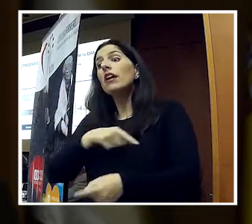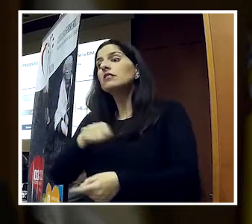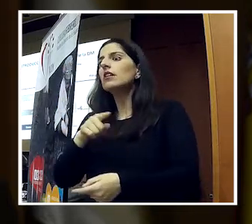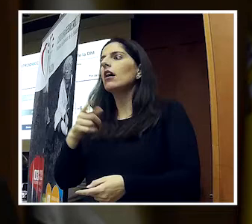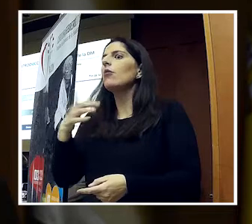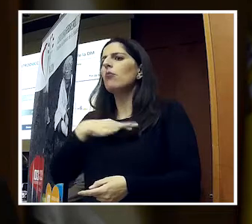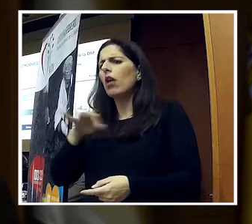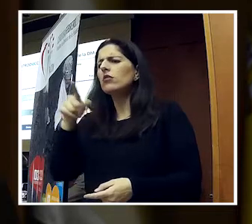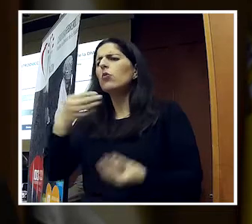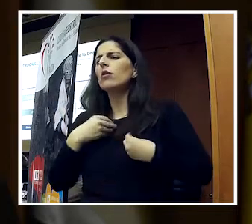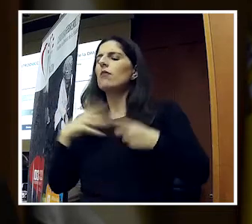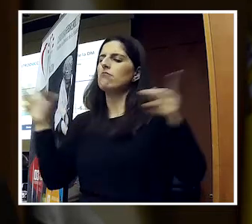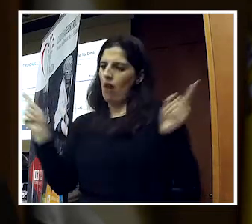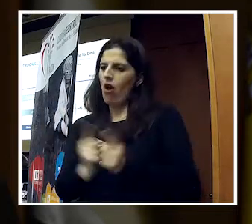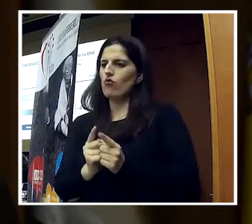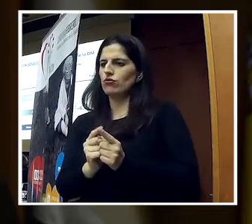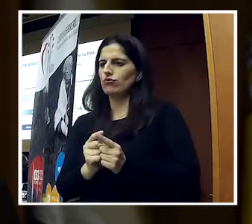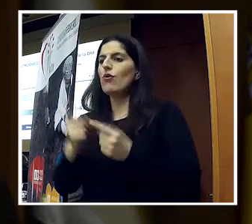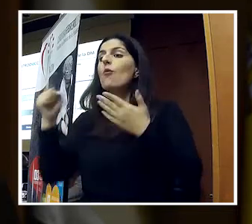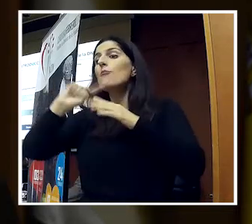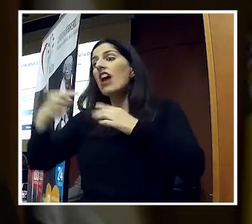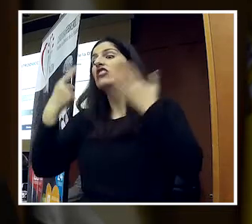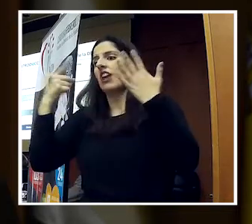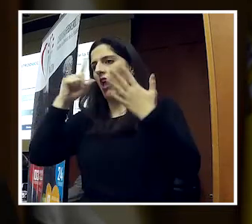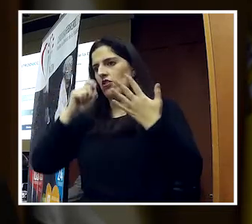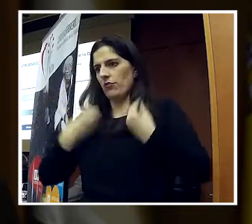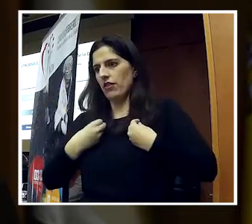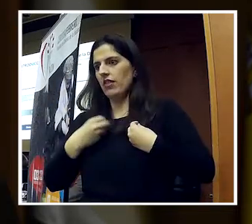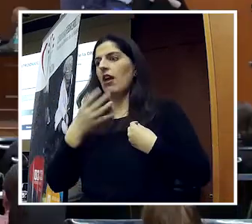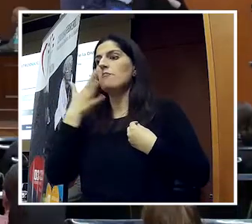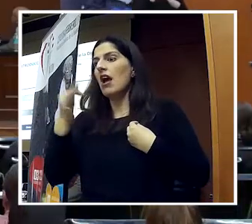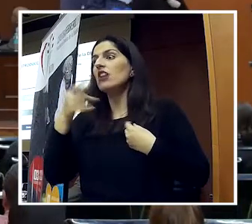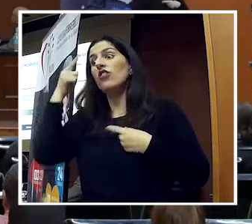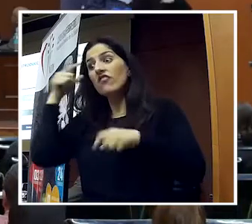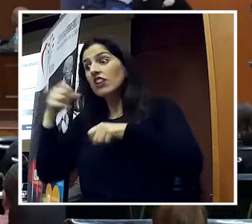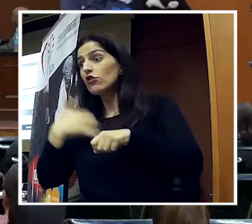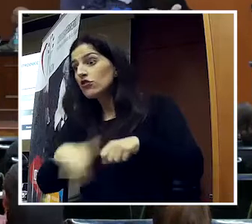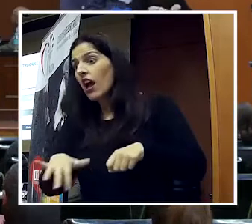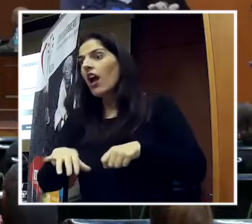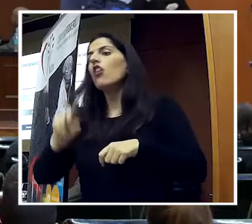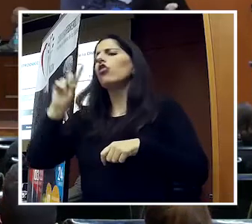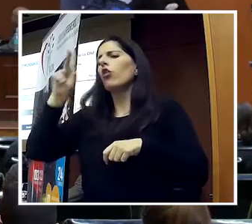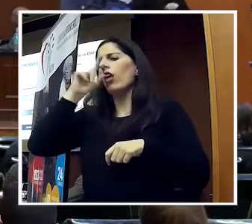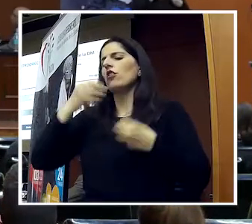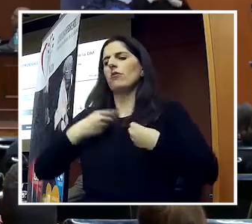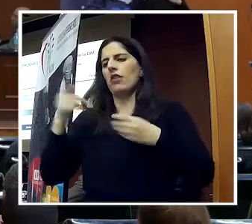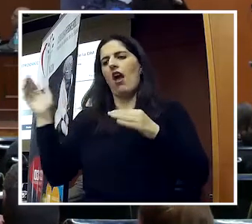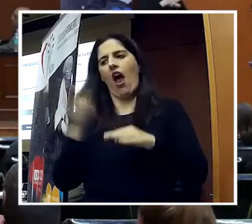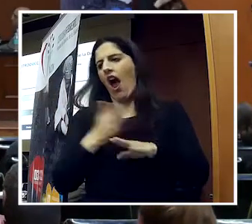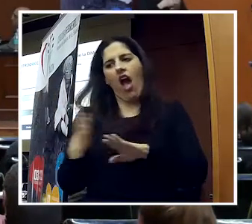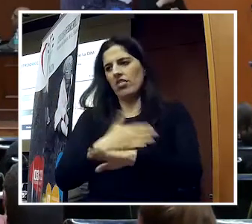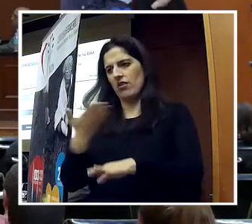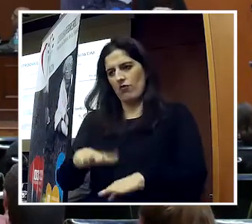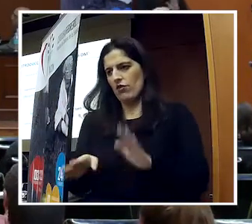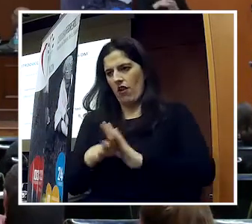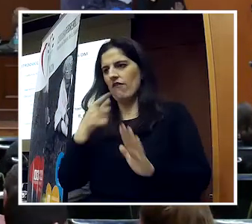ser diabético, menos 6 años de vida. Si además a eso añadimos un evento, un infarto, se reduce hasta 12 años si no controlamos bien la diabetes. Y